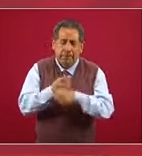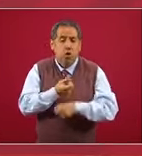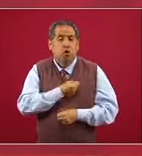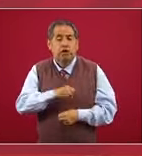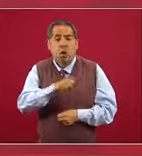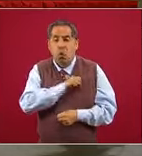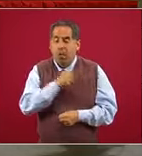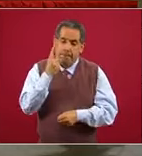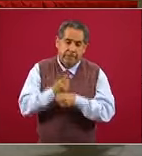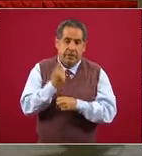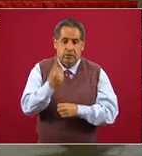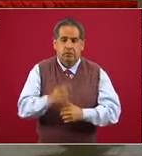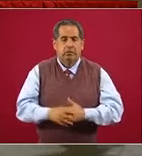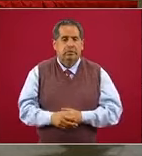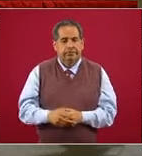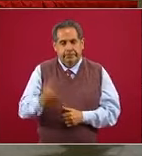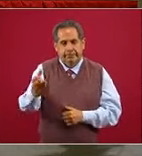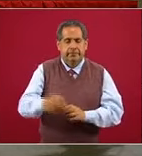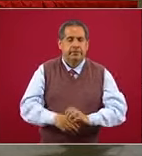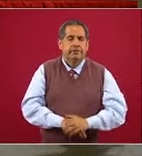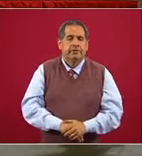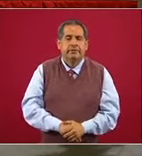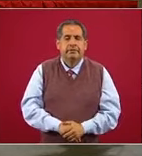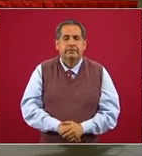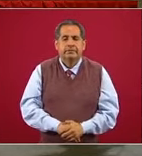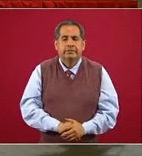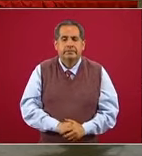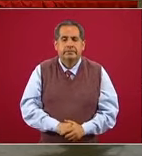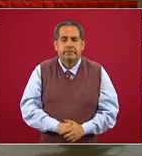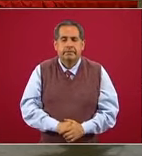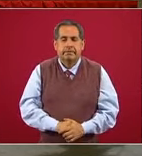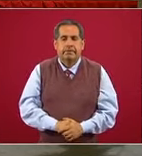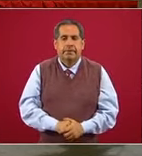¿no? Muy bien, por favor, adelante.